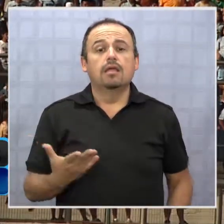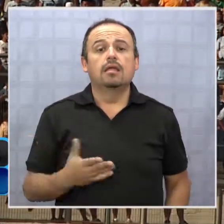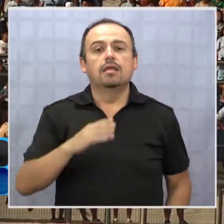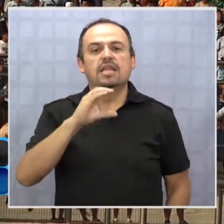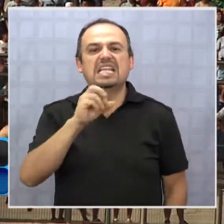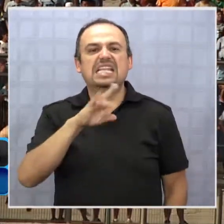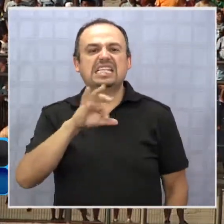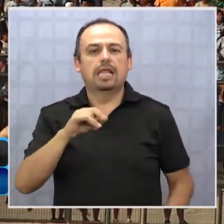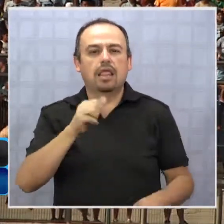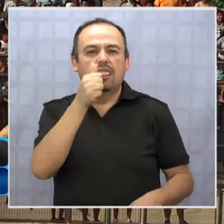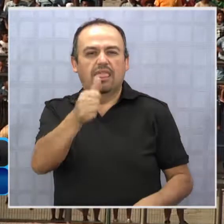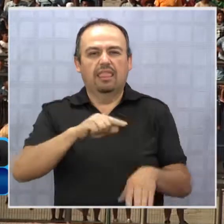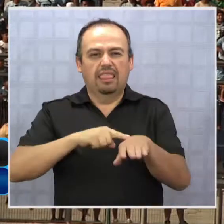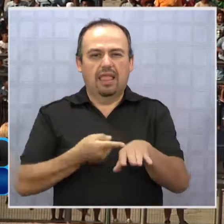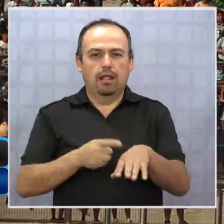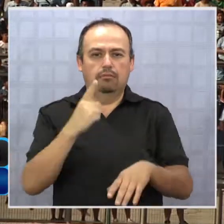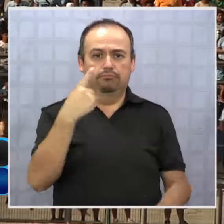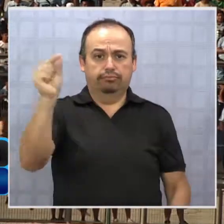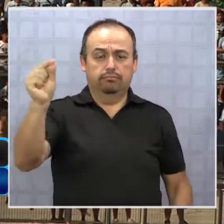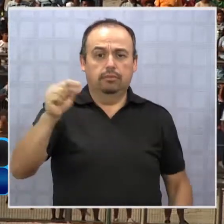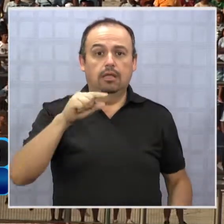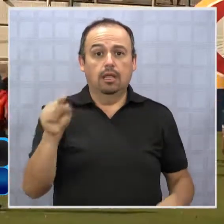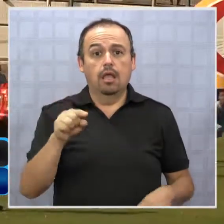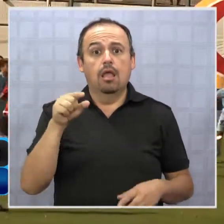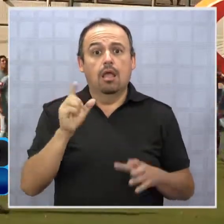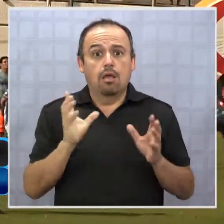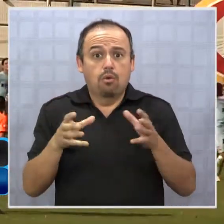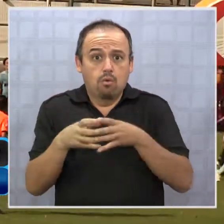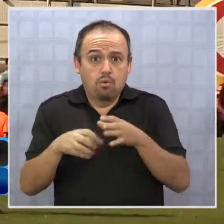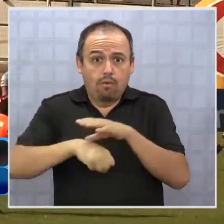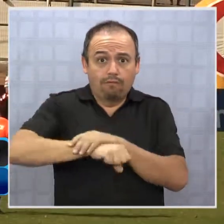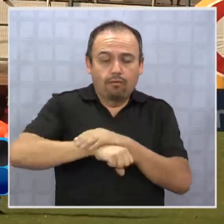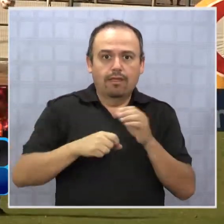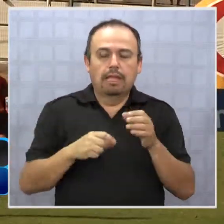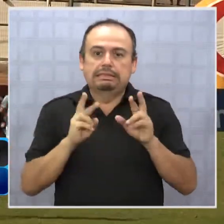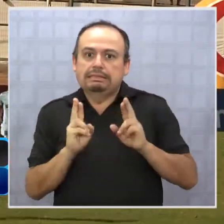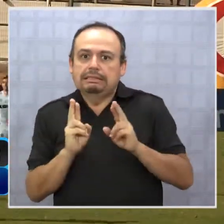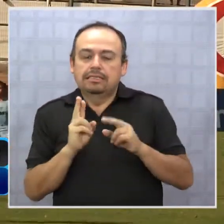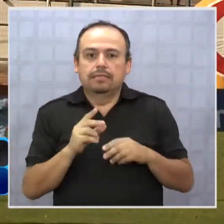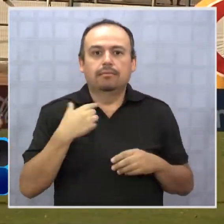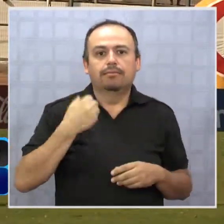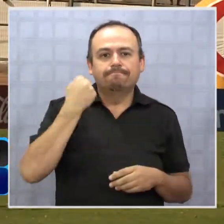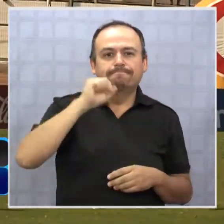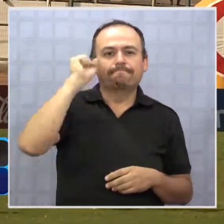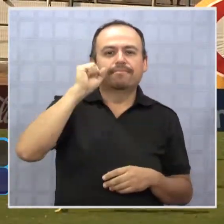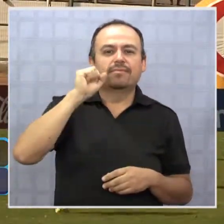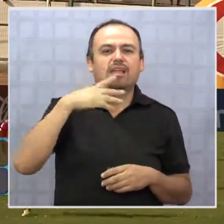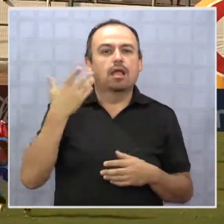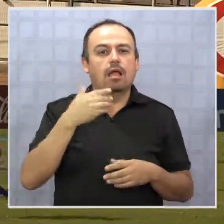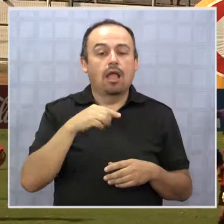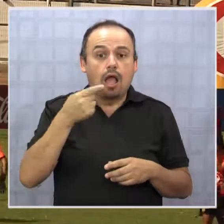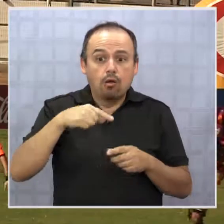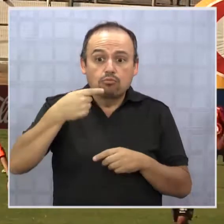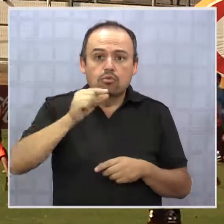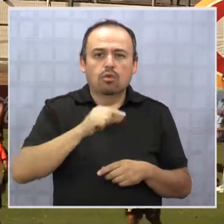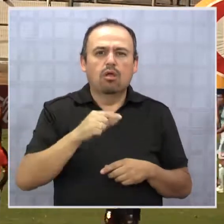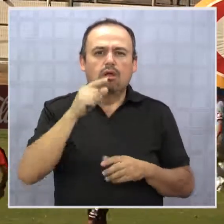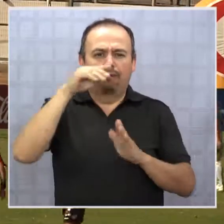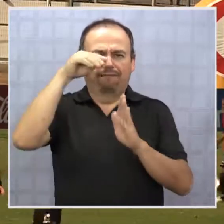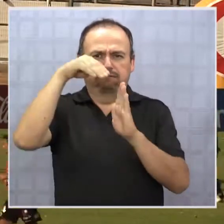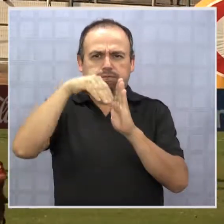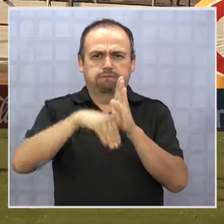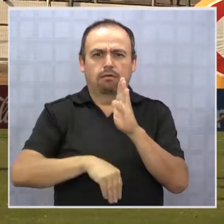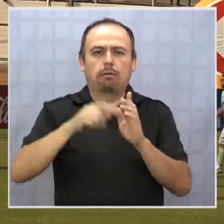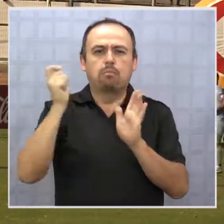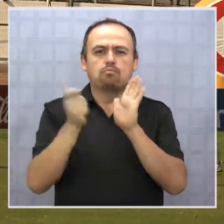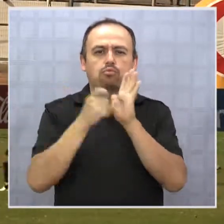Tras la salida de Cristian Díaz, la hinchada celeste estaba esperanzada en que este sería el partido ideal para dar vuelta a la página del bajo rendimiento que